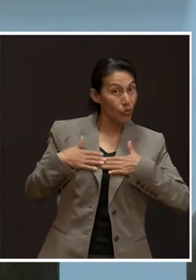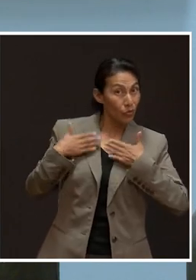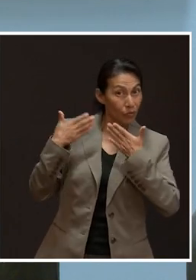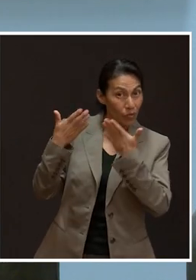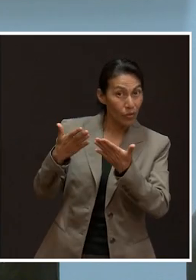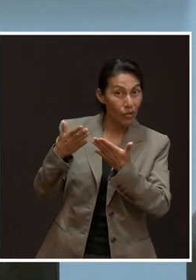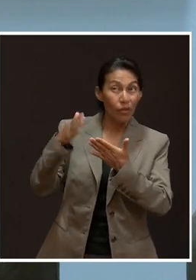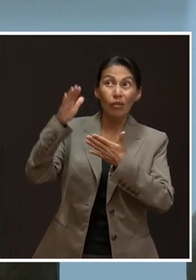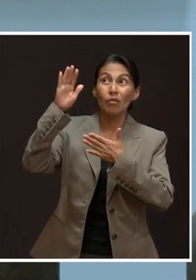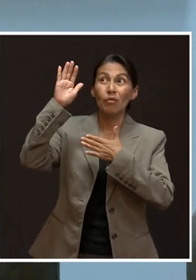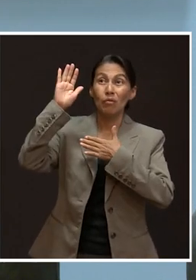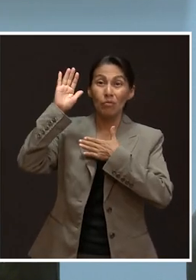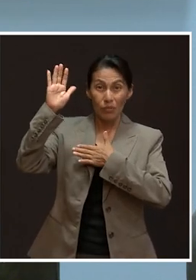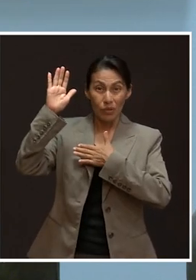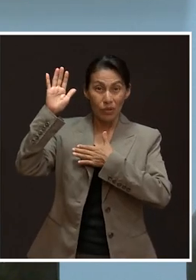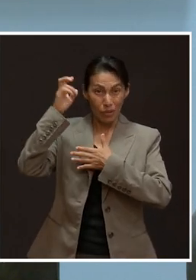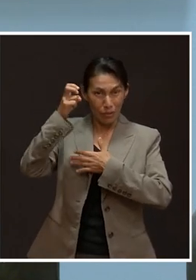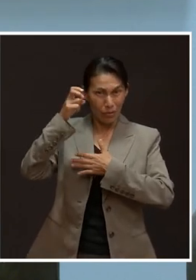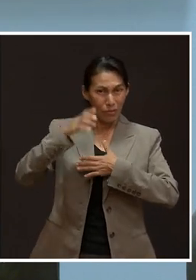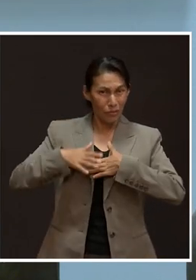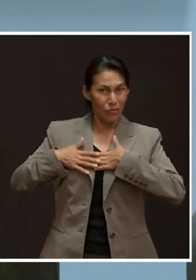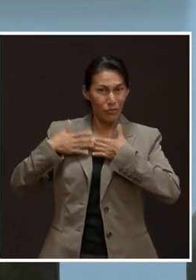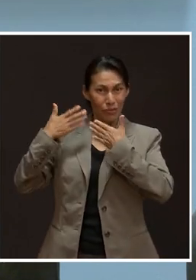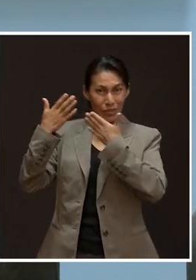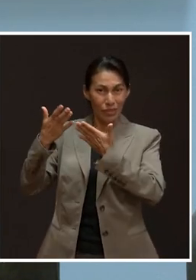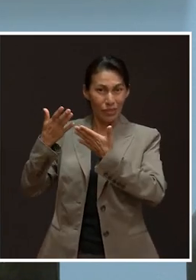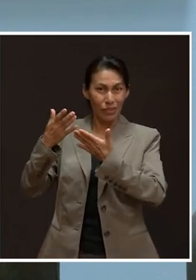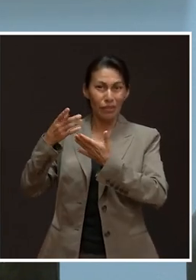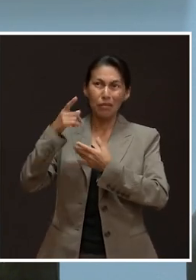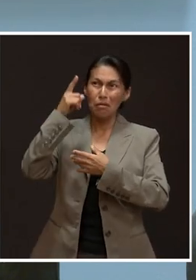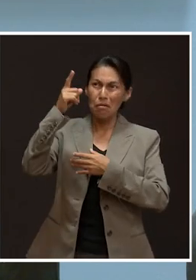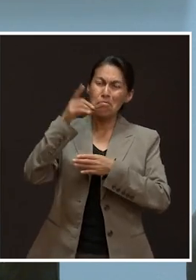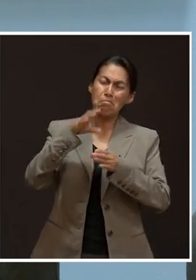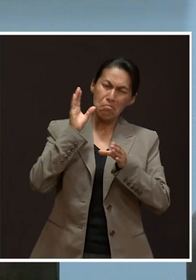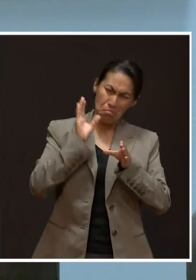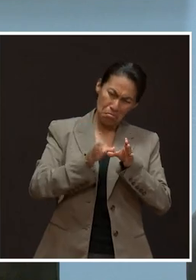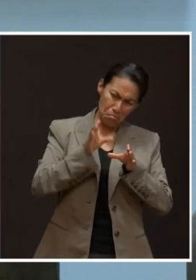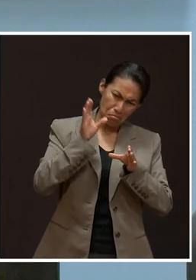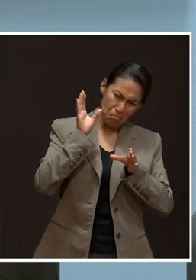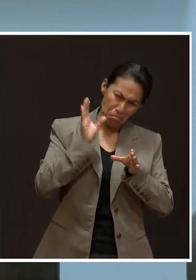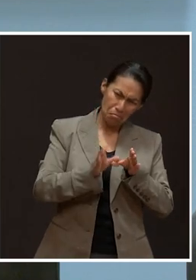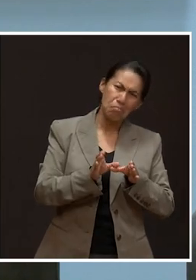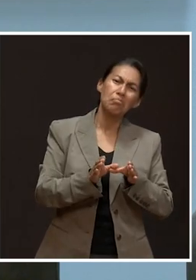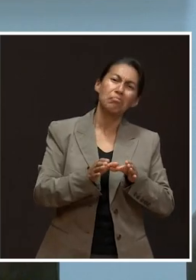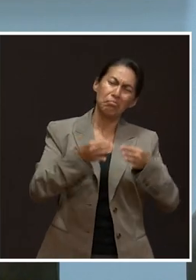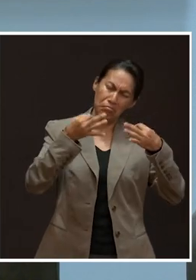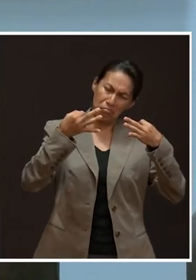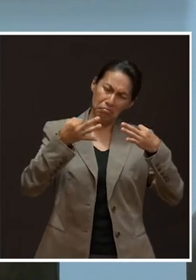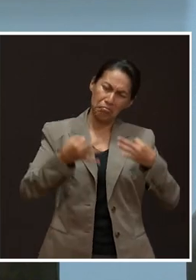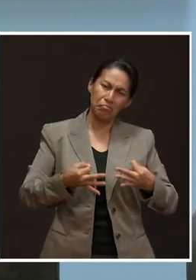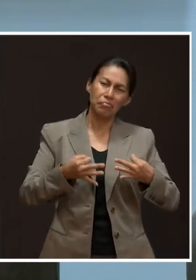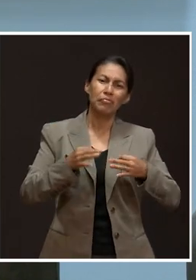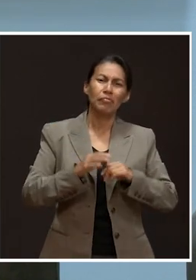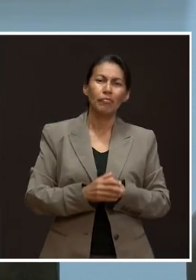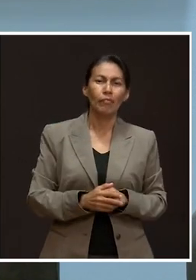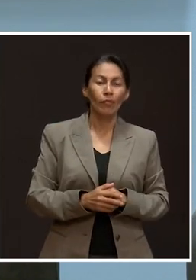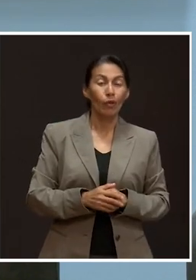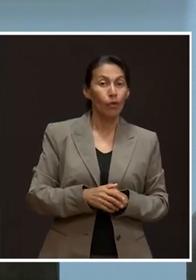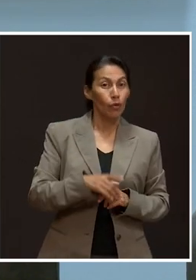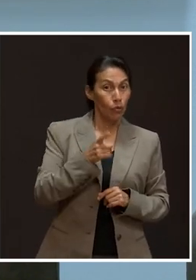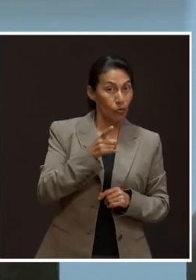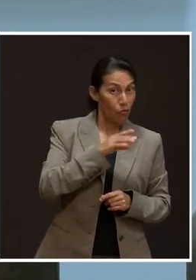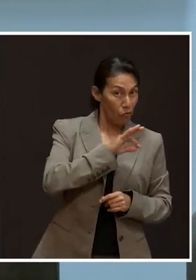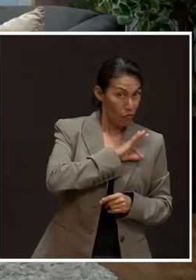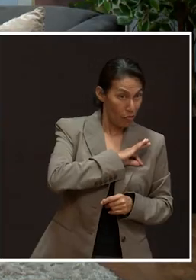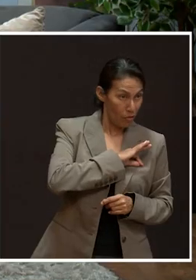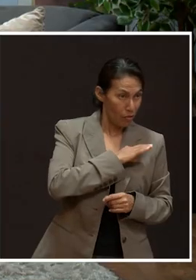palabra, a sus promesas, Él cumplirá, mientras tú actúes con esa fe determinada,